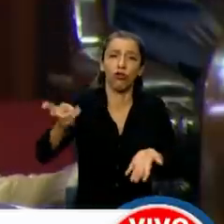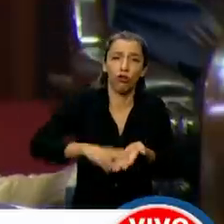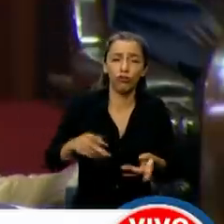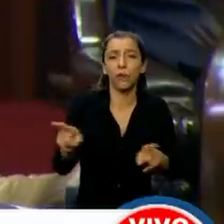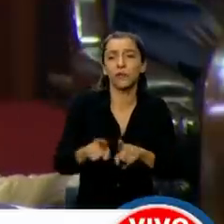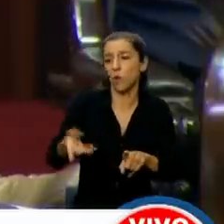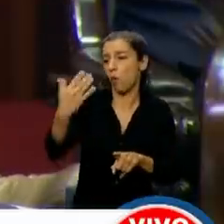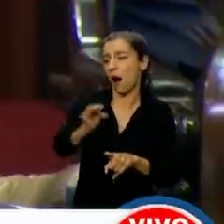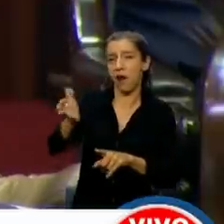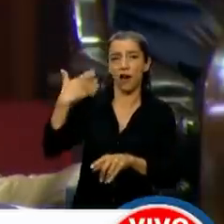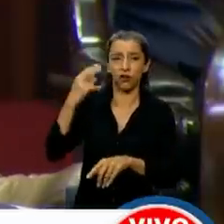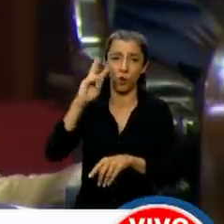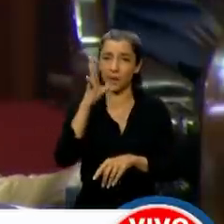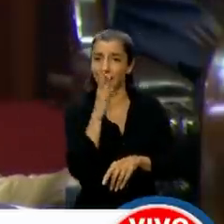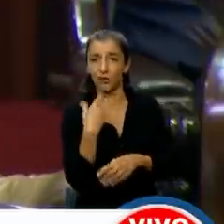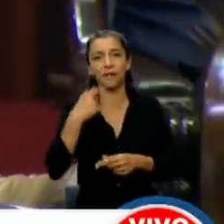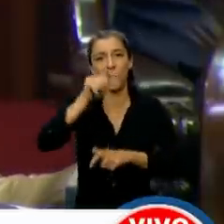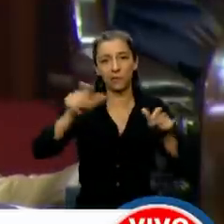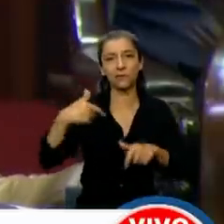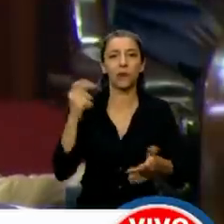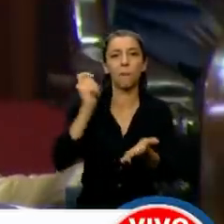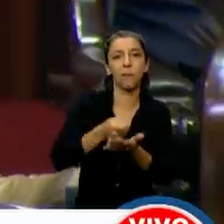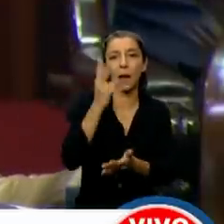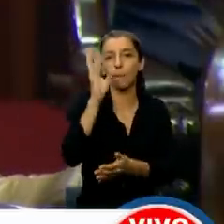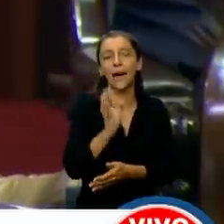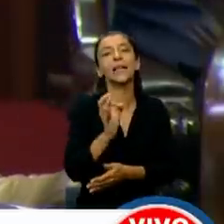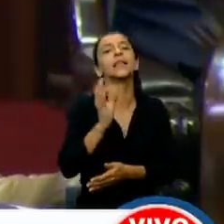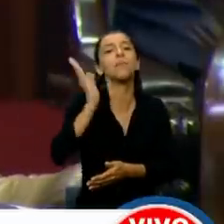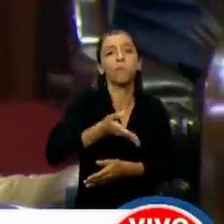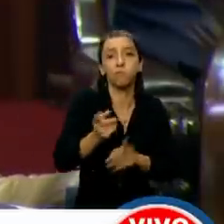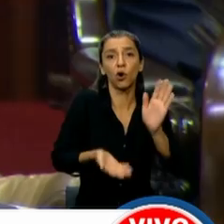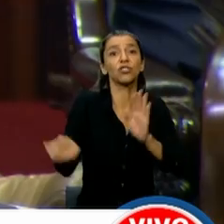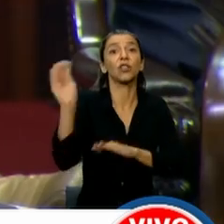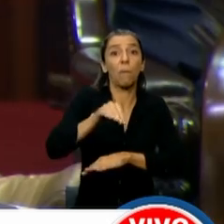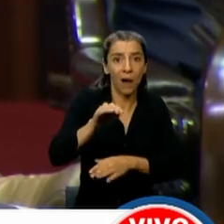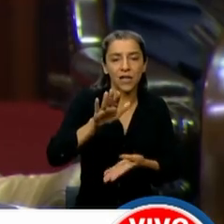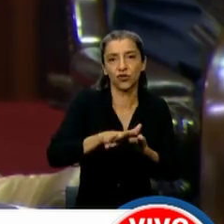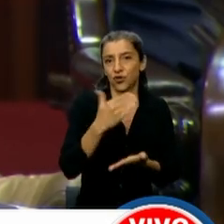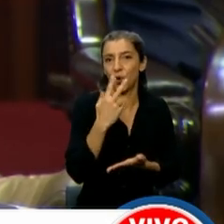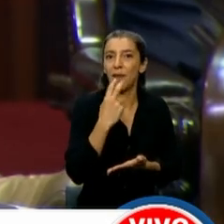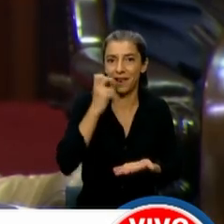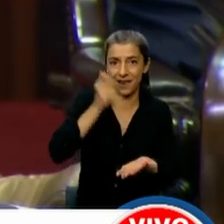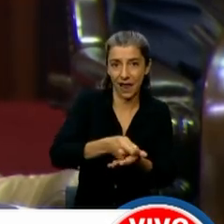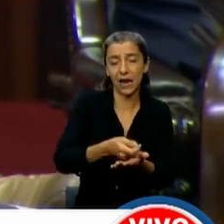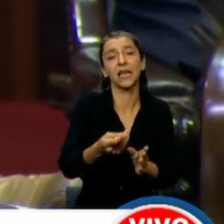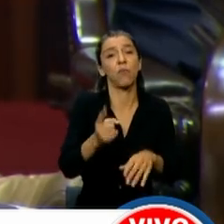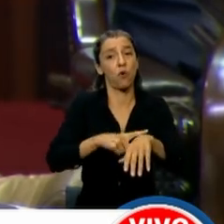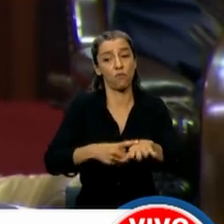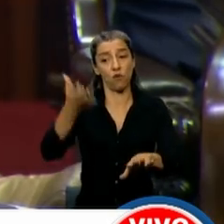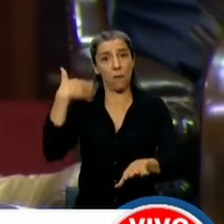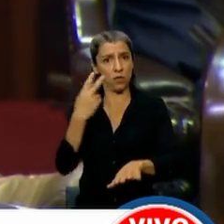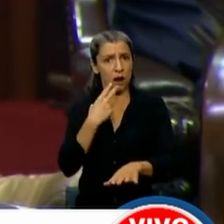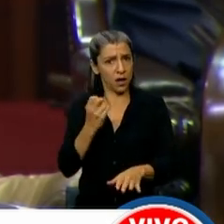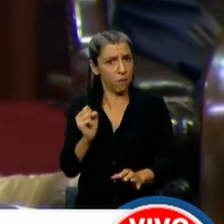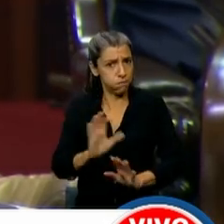2014 que se va que los usuarios pagarán un 20 por ciento del costo de la energía cuando había energía porque les recuerdo que el actual gobernador